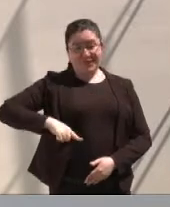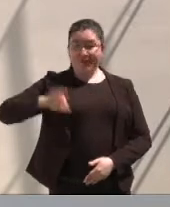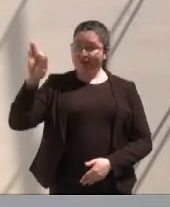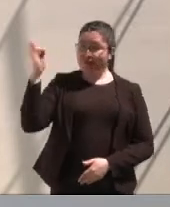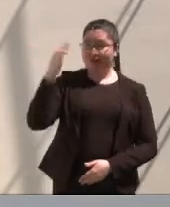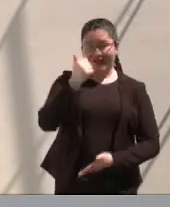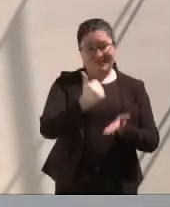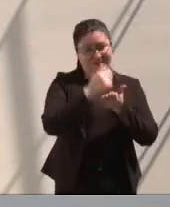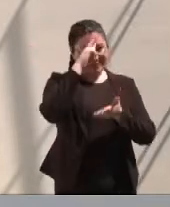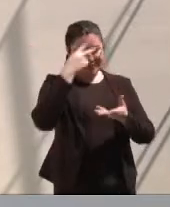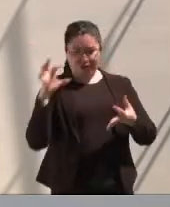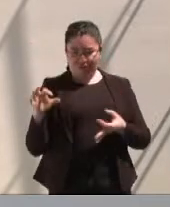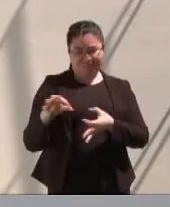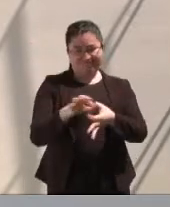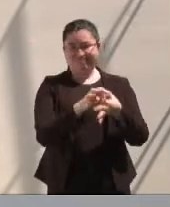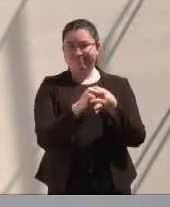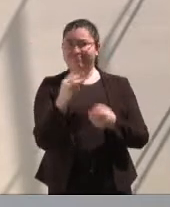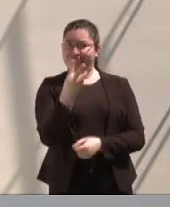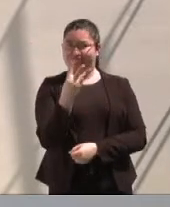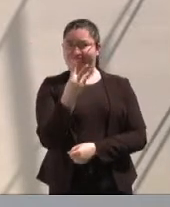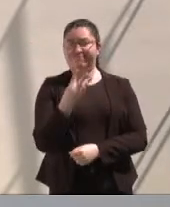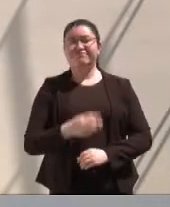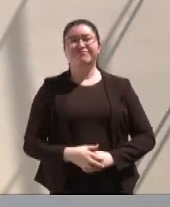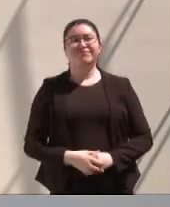el de la Ciudad de México.